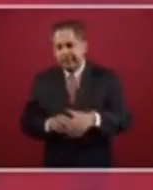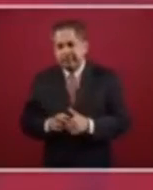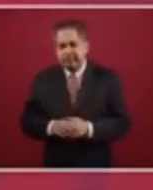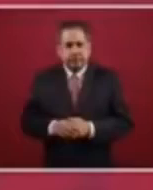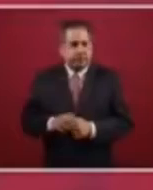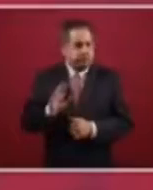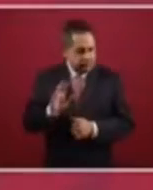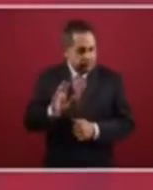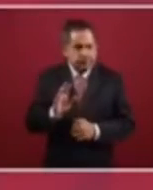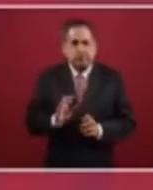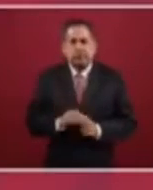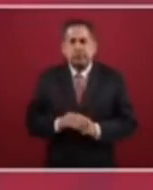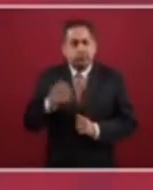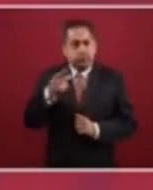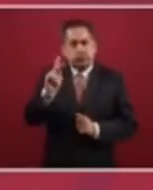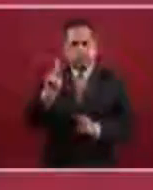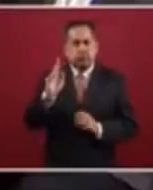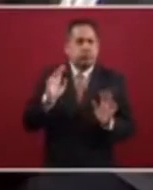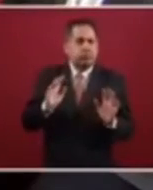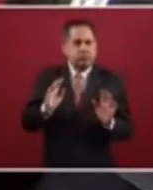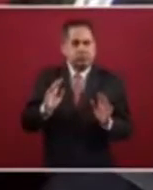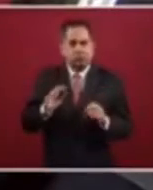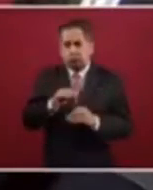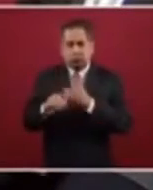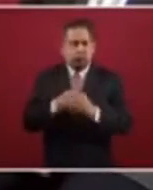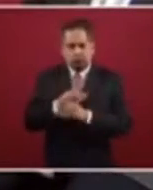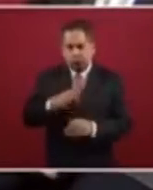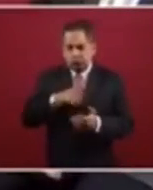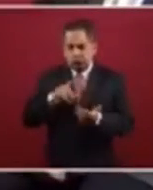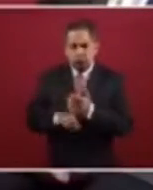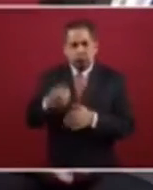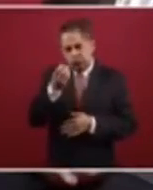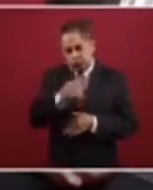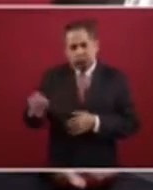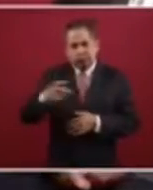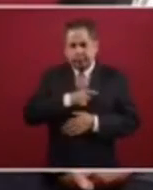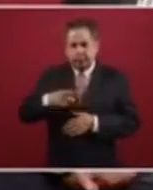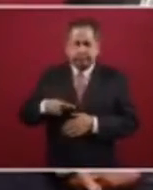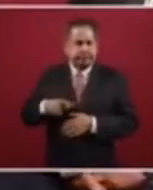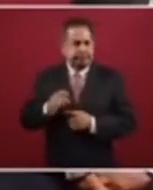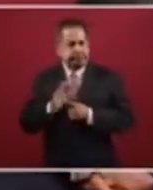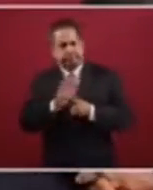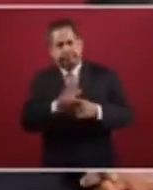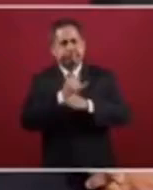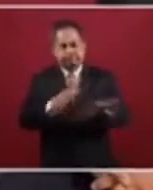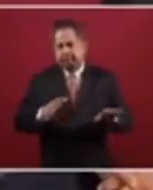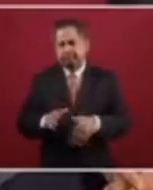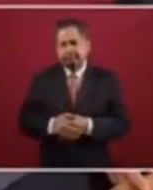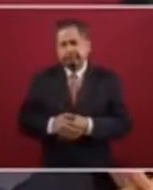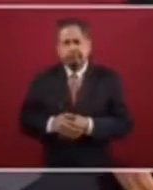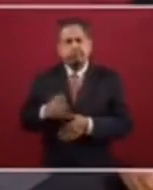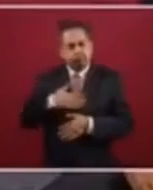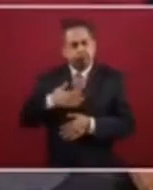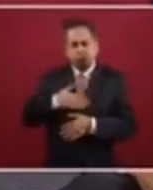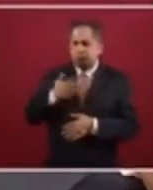sin duda, pero todos tenemos la obligación de informar.